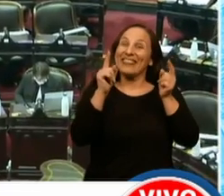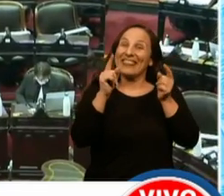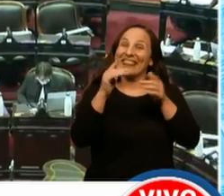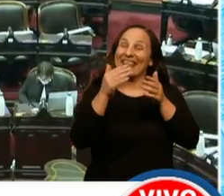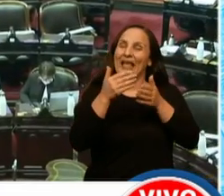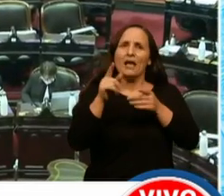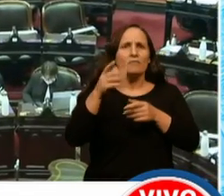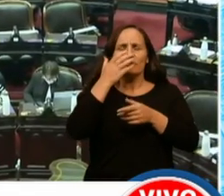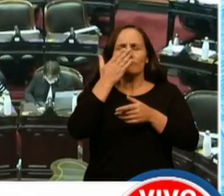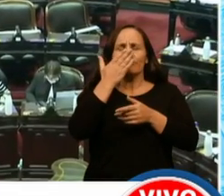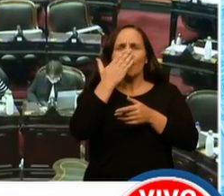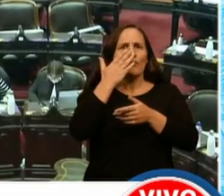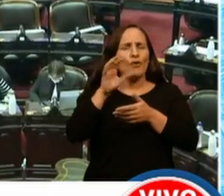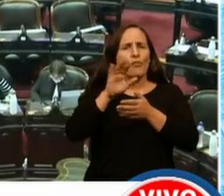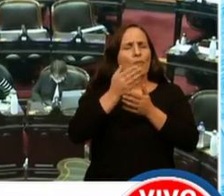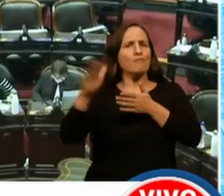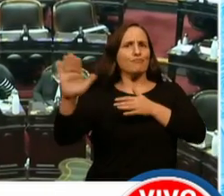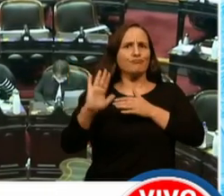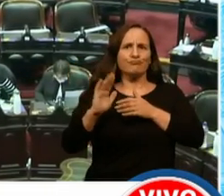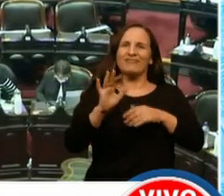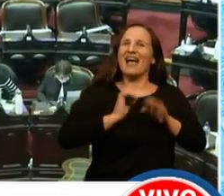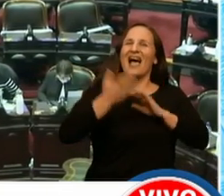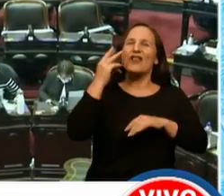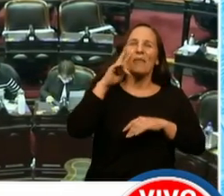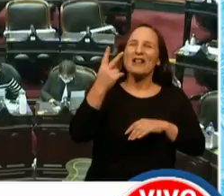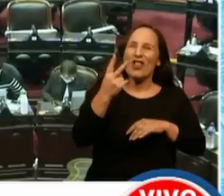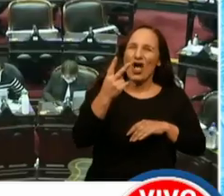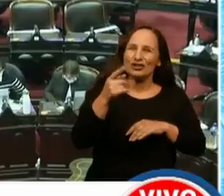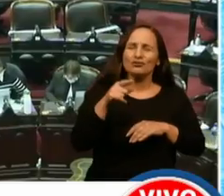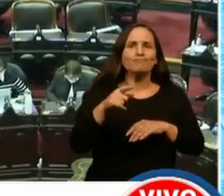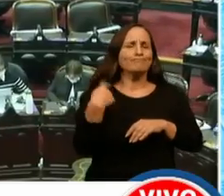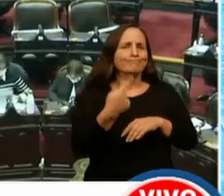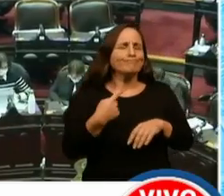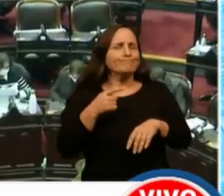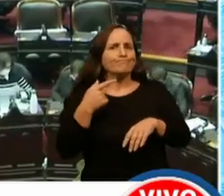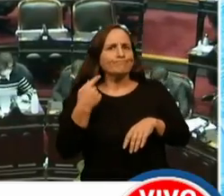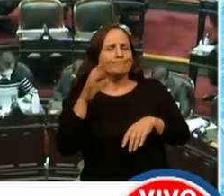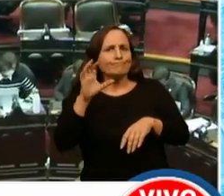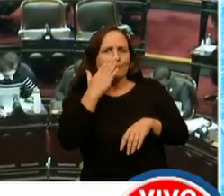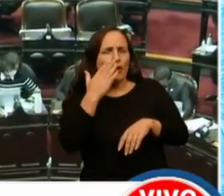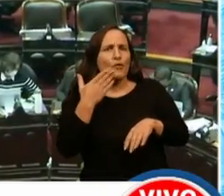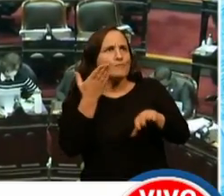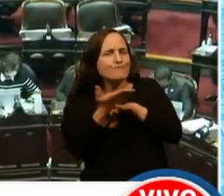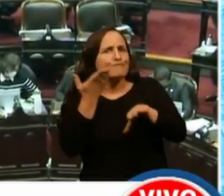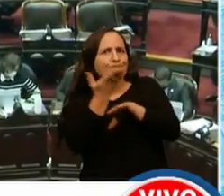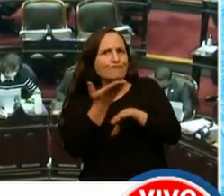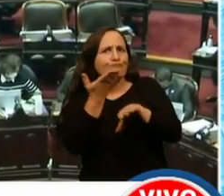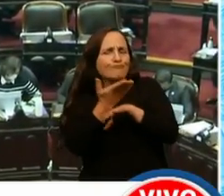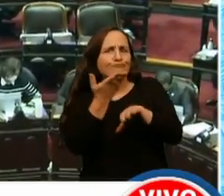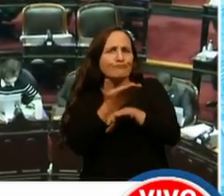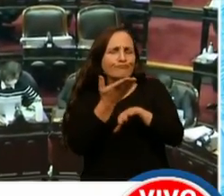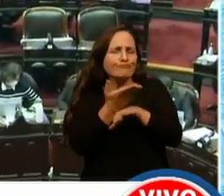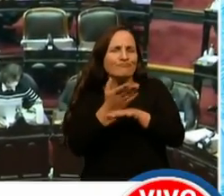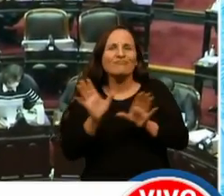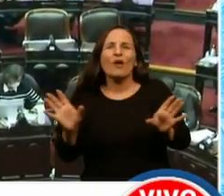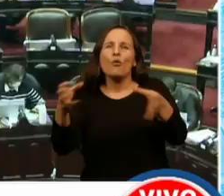proyecto original del año 2002 ha venido reclamando y han sido a las asociaciones de